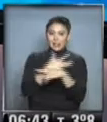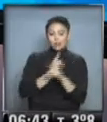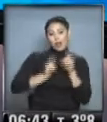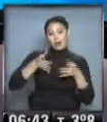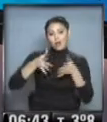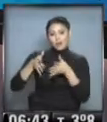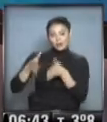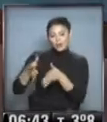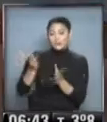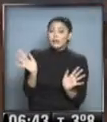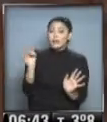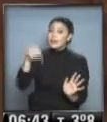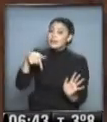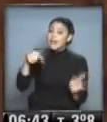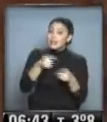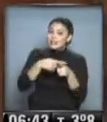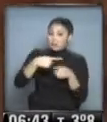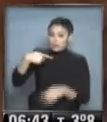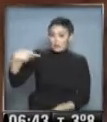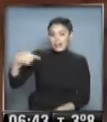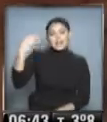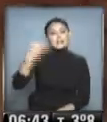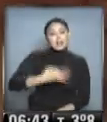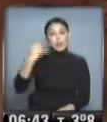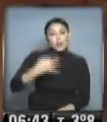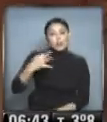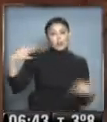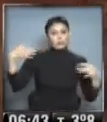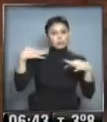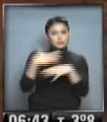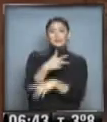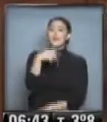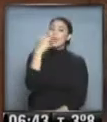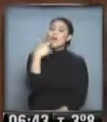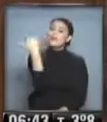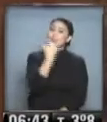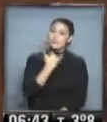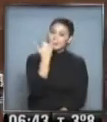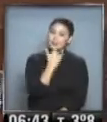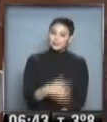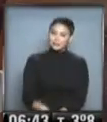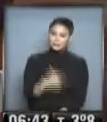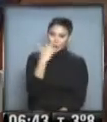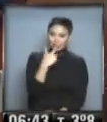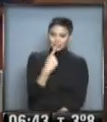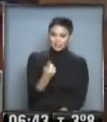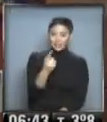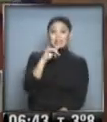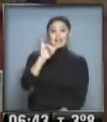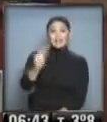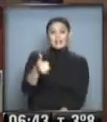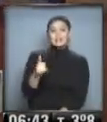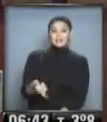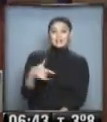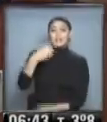rutas nacionales y provinciales, porque esta semana seguro van a estar más transitadas. A ver, Hugo, contanos. Karina y Nadia, así es, mucho